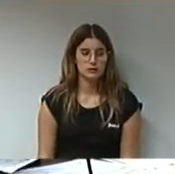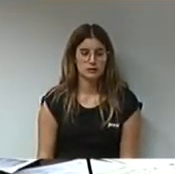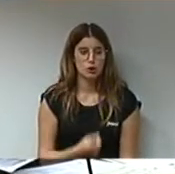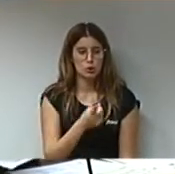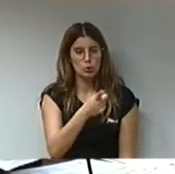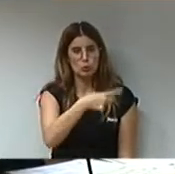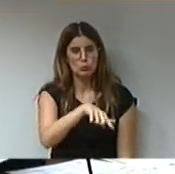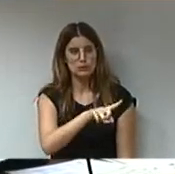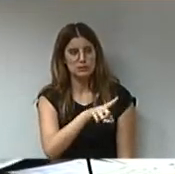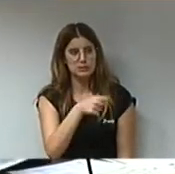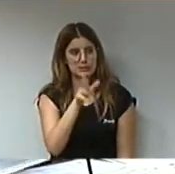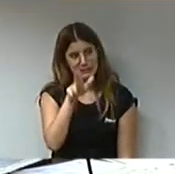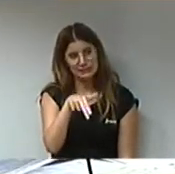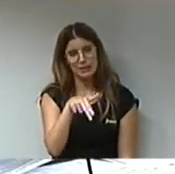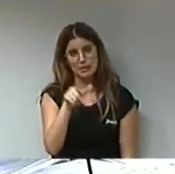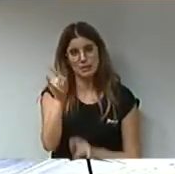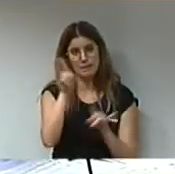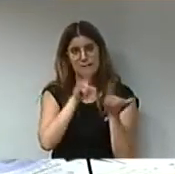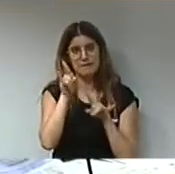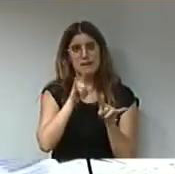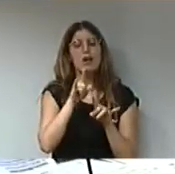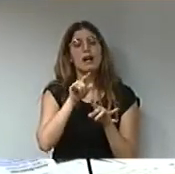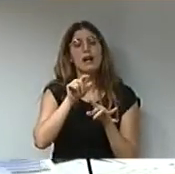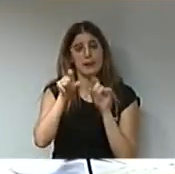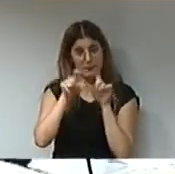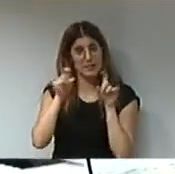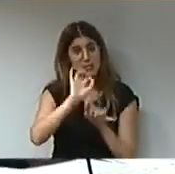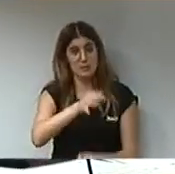Vostès també atraïen aquest tipus d'empreses.